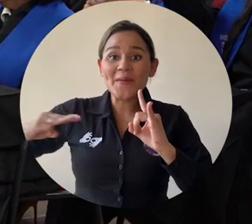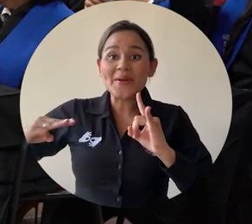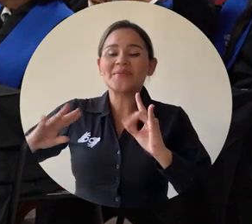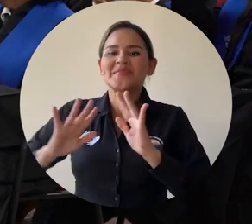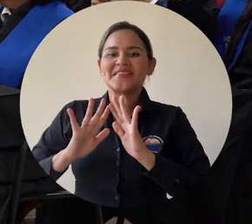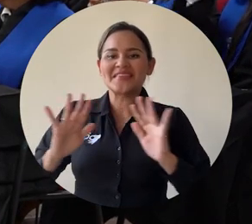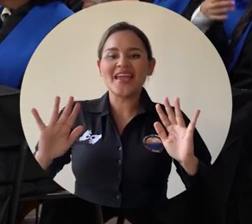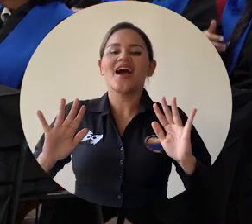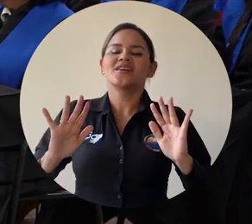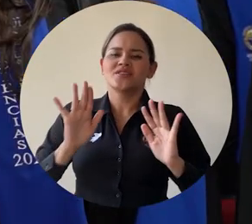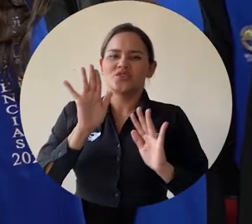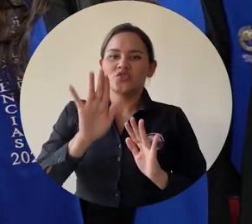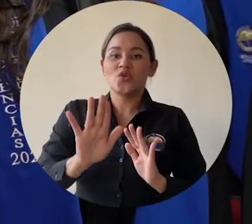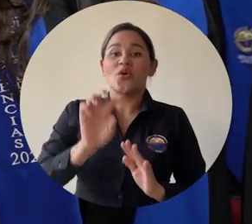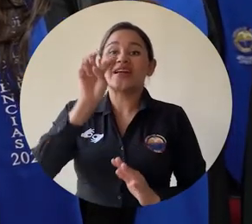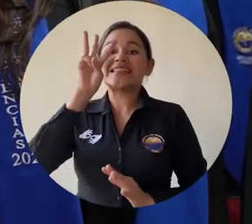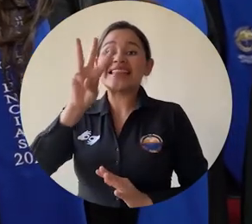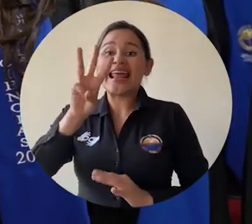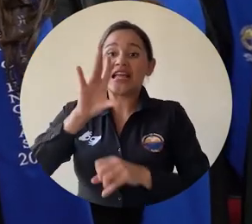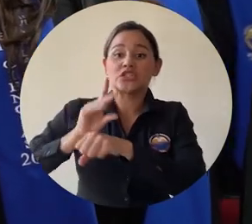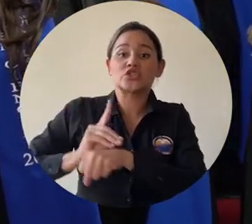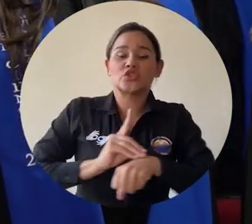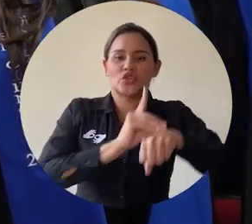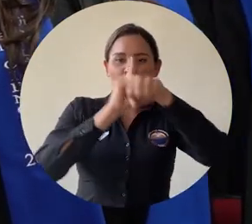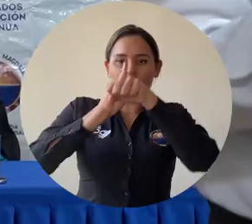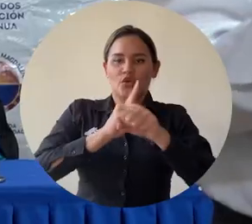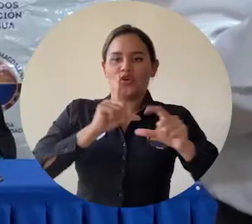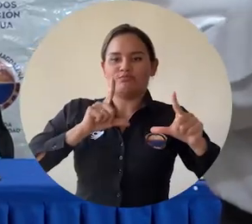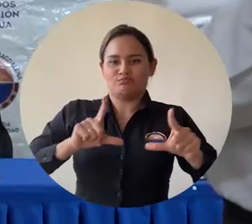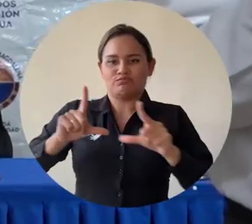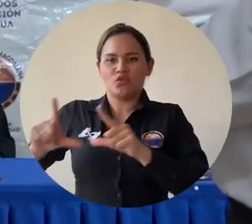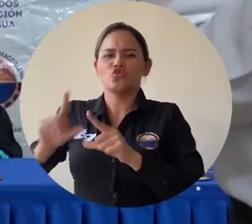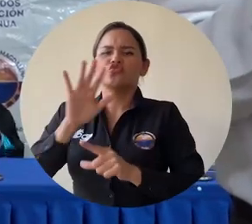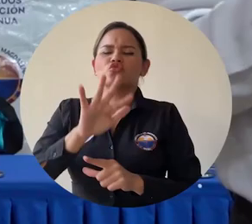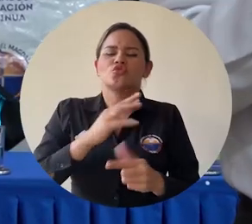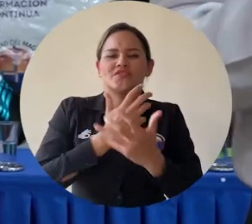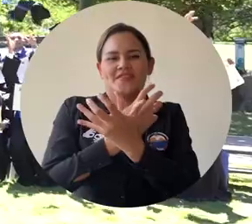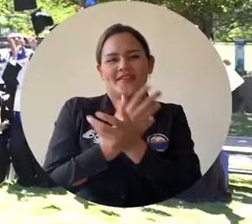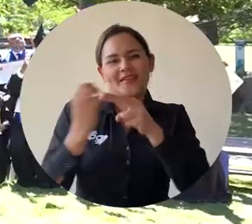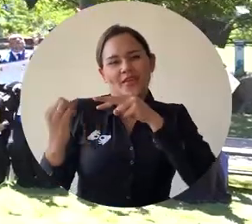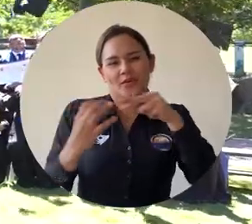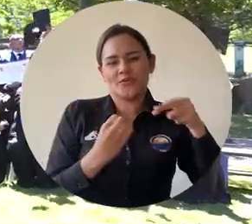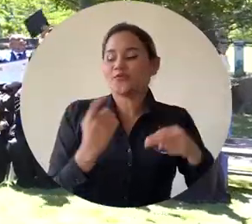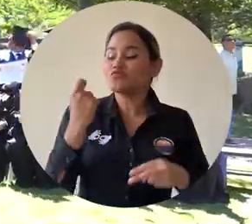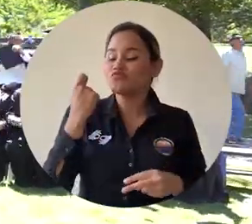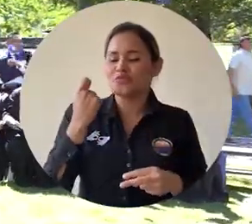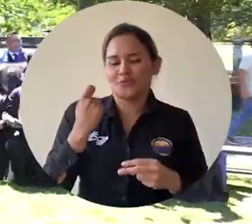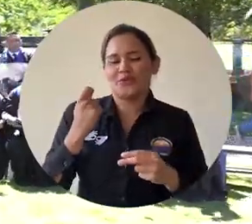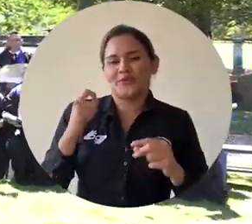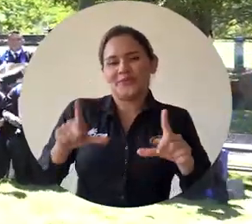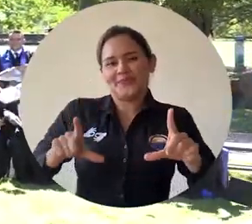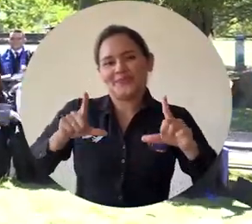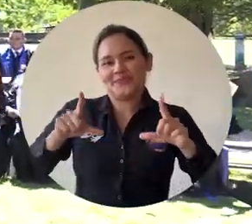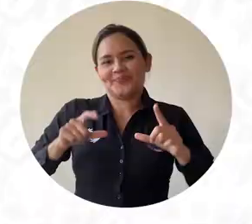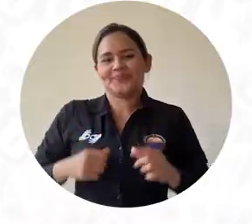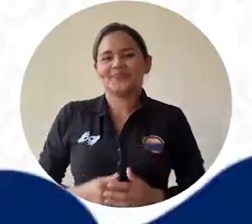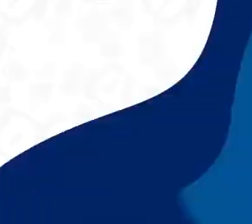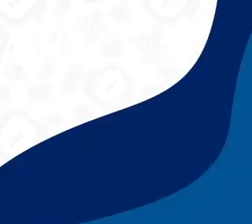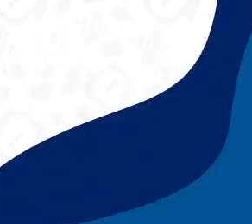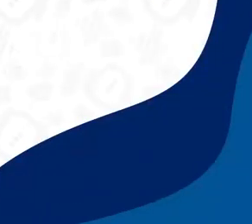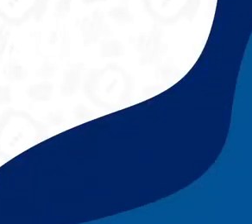La Universidad del Magdalena realizó la proclamación de 3 doctores en ciencias de la educación en las recientes ceremonias de